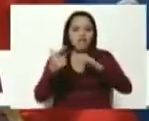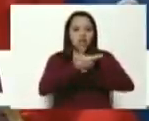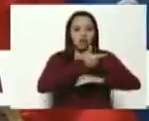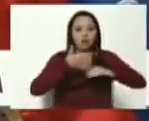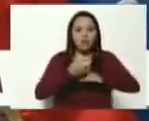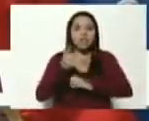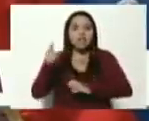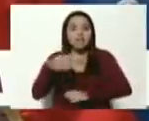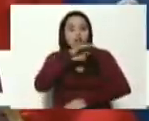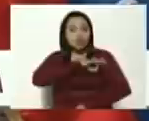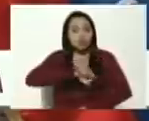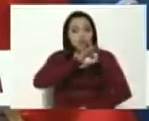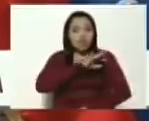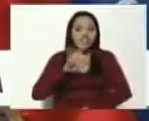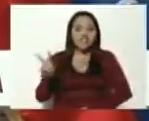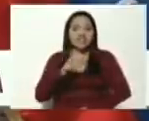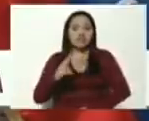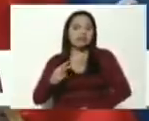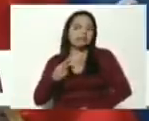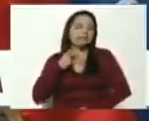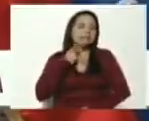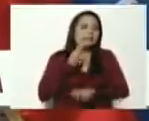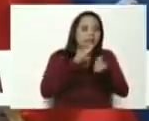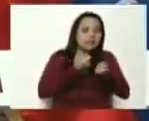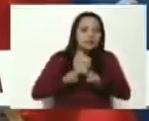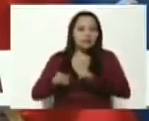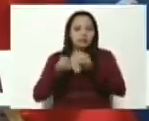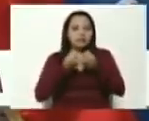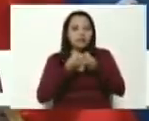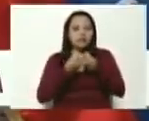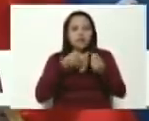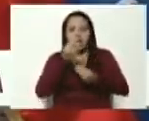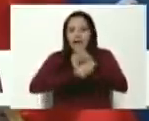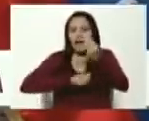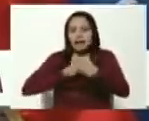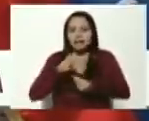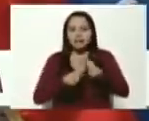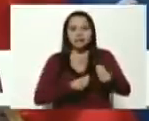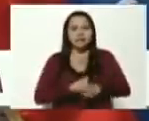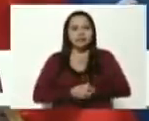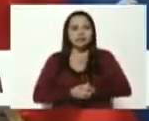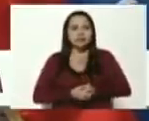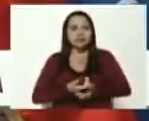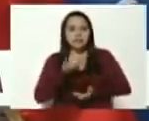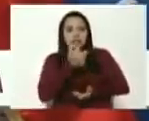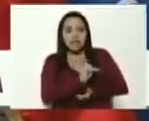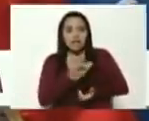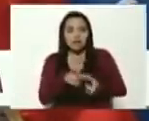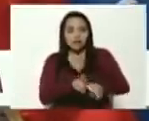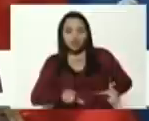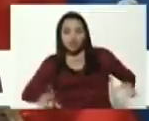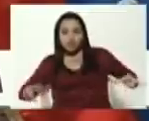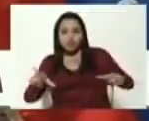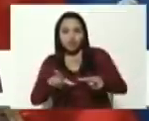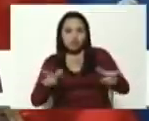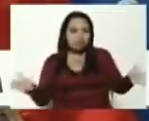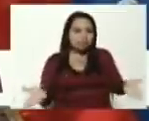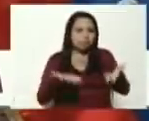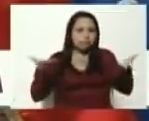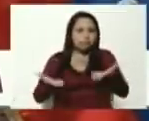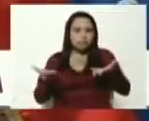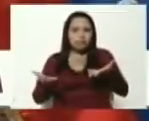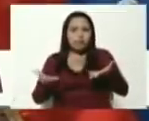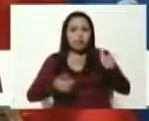propia sociedad, ahogándonos económicamente, hace que haya un caldo de cultivo para la aparición